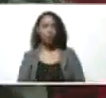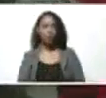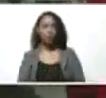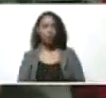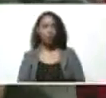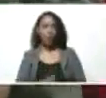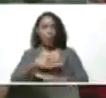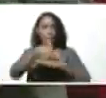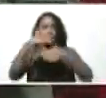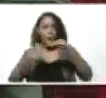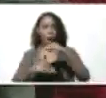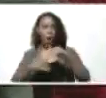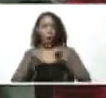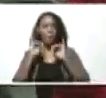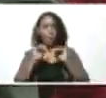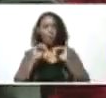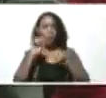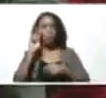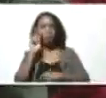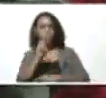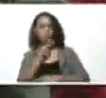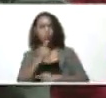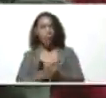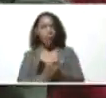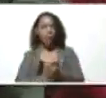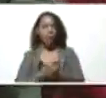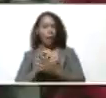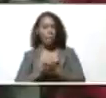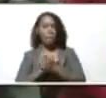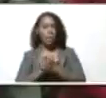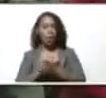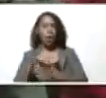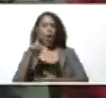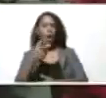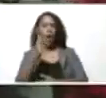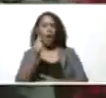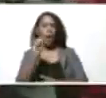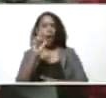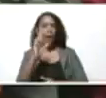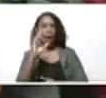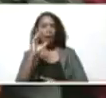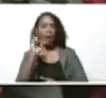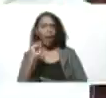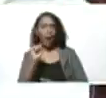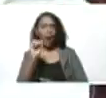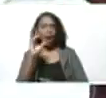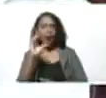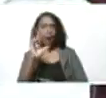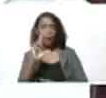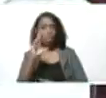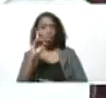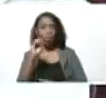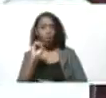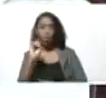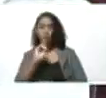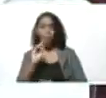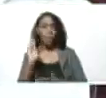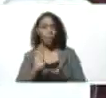bajo la misma óptica de mi hermano compañero también, Gerardo Márquez, no colocándome como